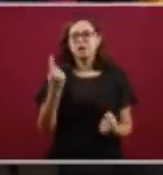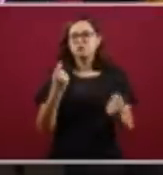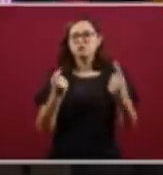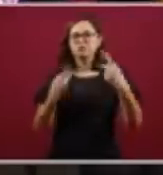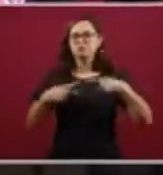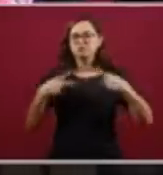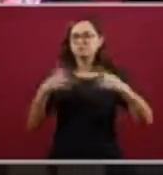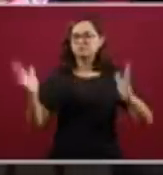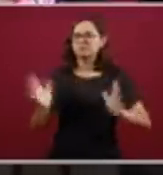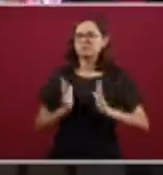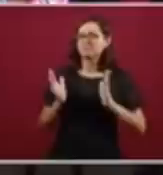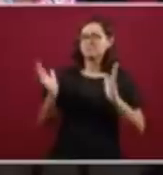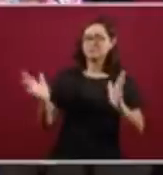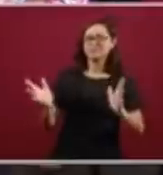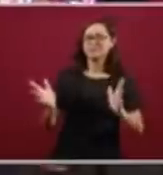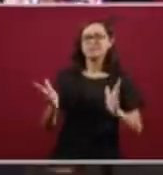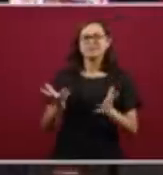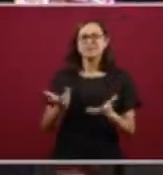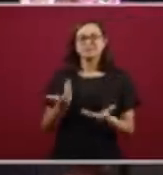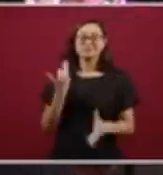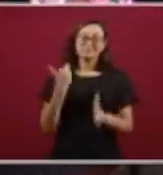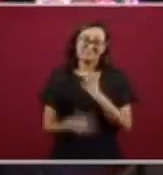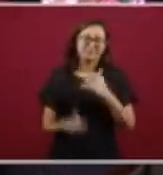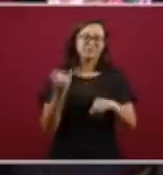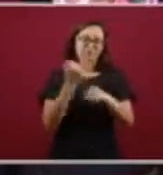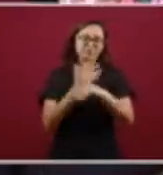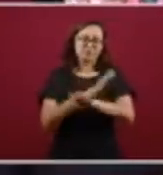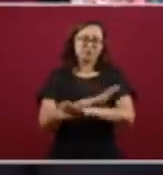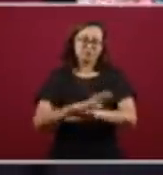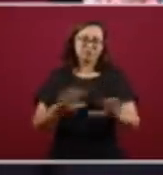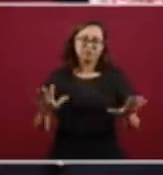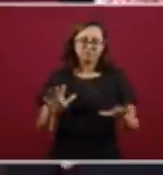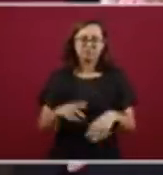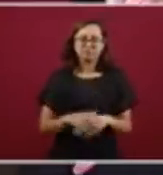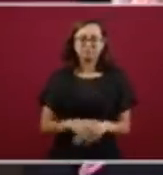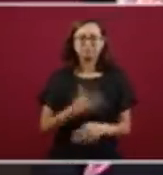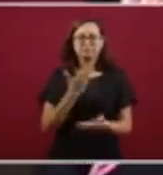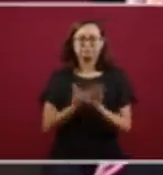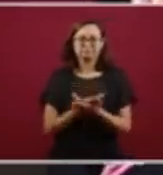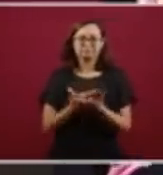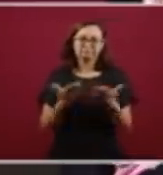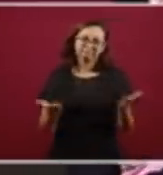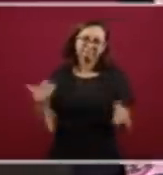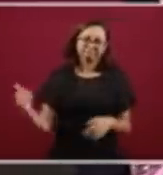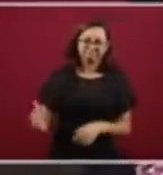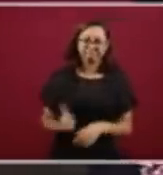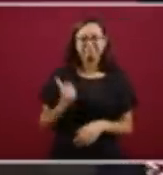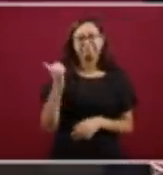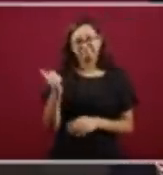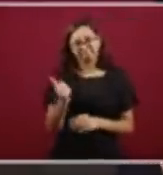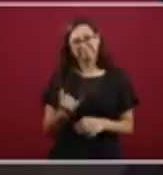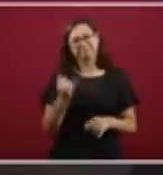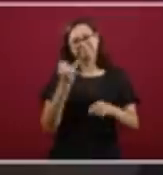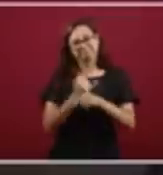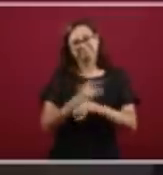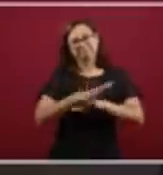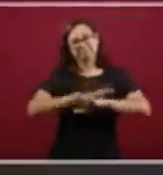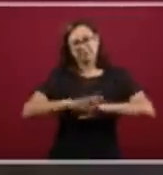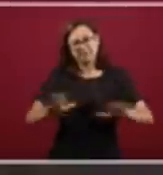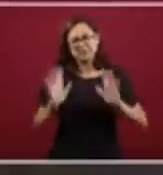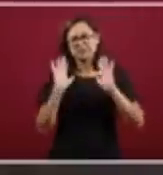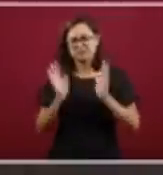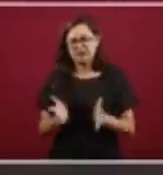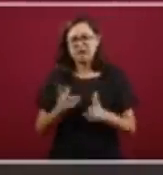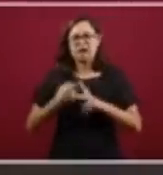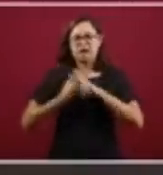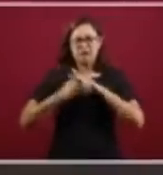desconcierto o falta de información, y ahora ya se está normalizando en la